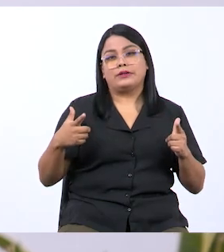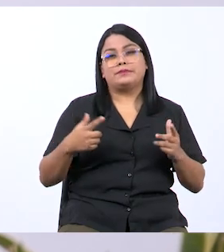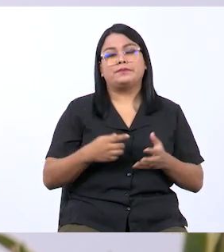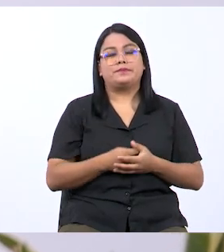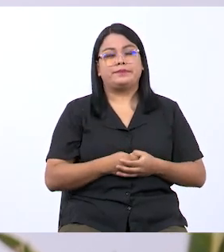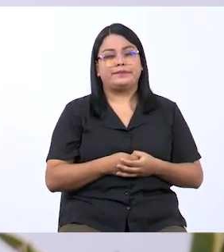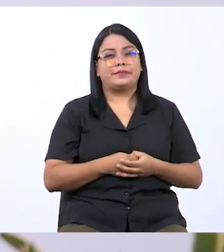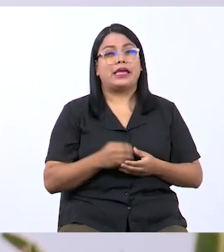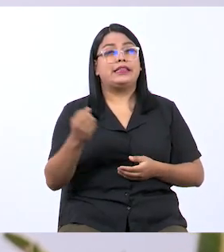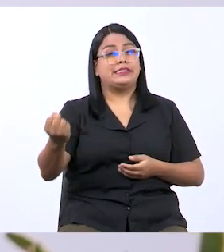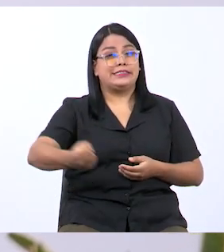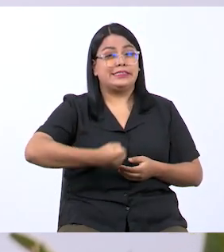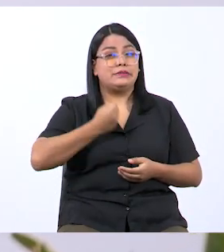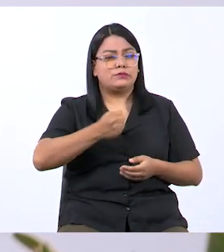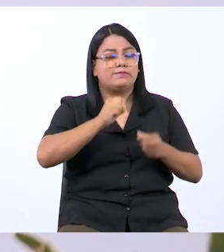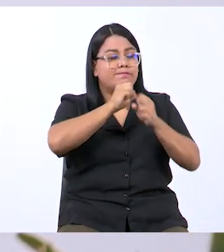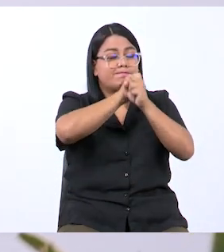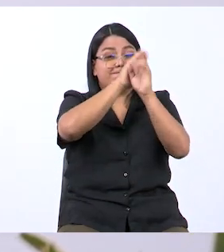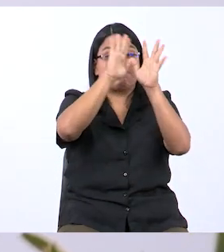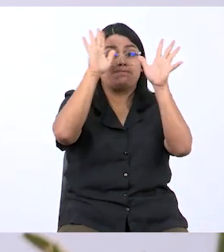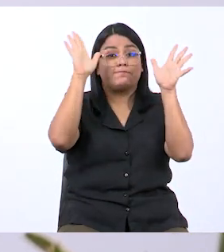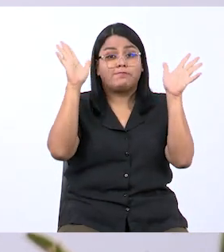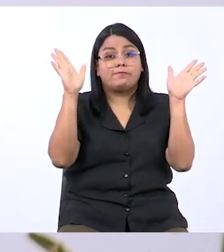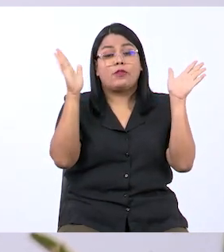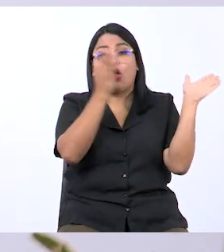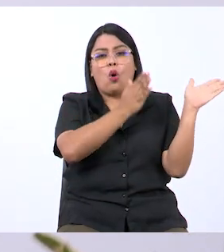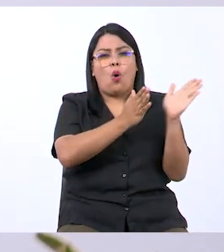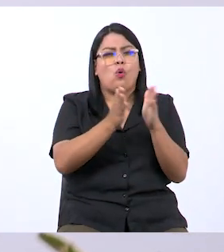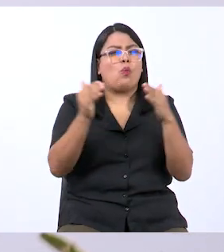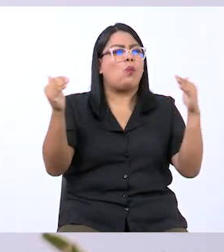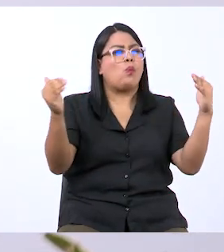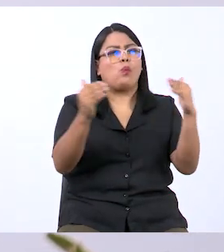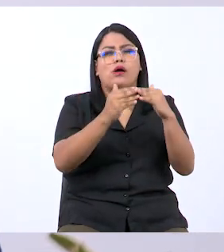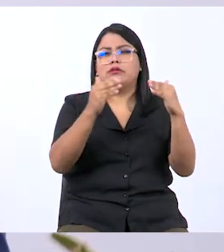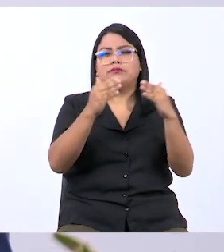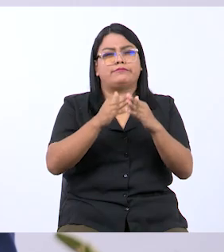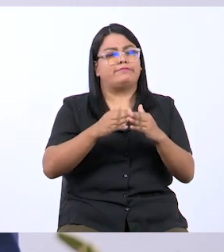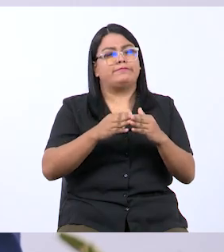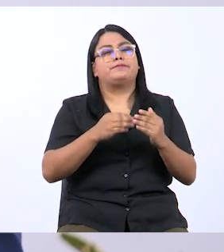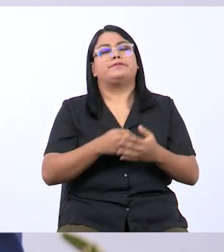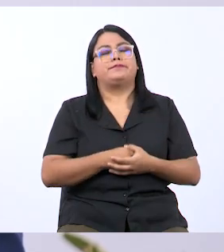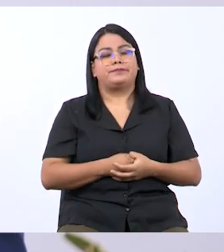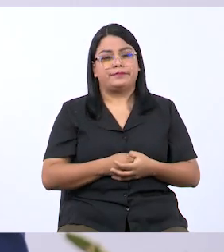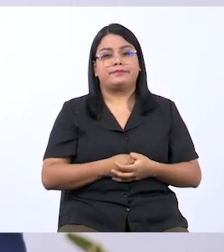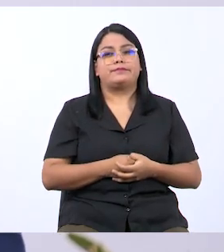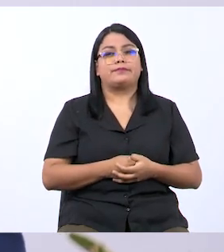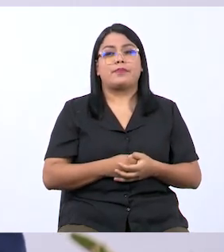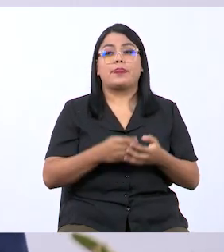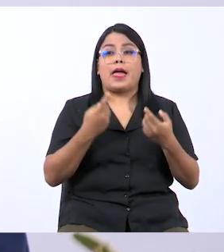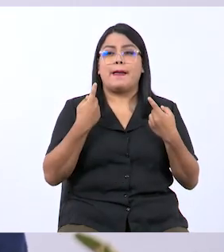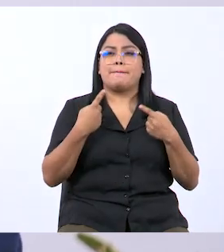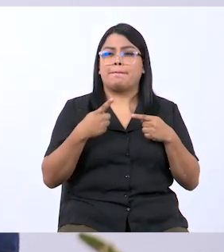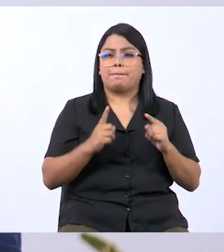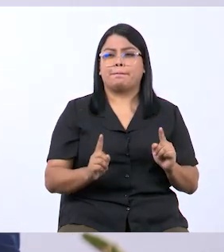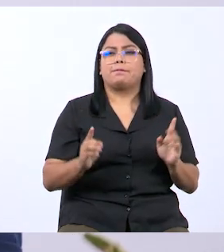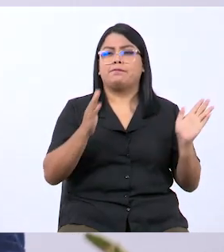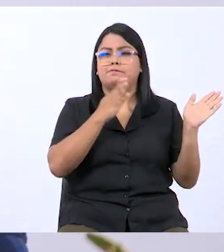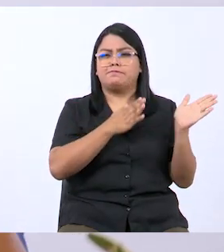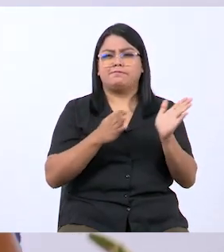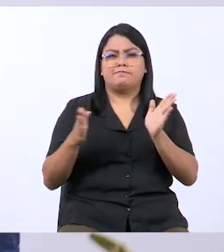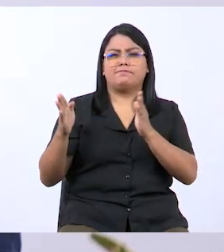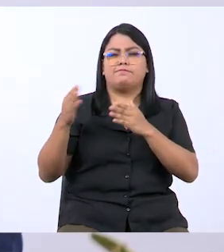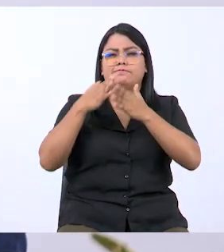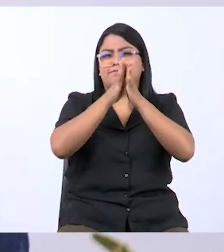lenguaje y literatura. Es importante tener clara que la estructura general será la misma para las 3 secciones. Pero, además de